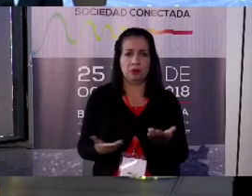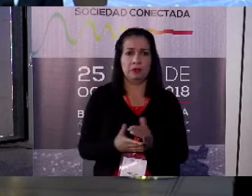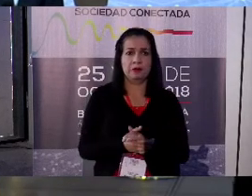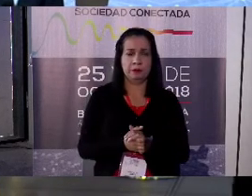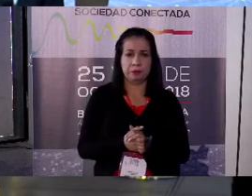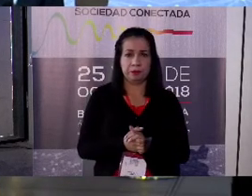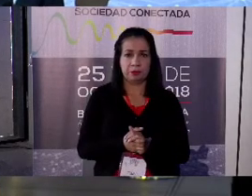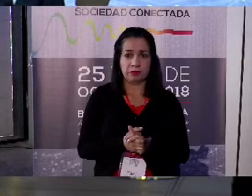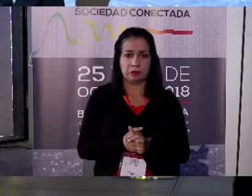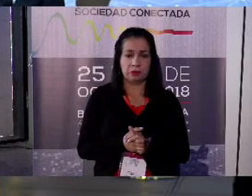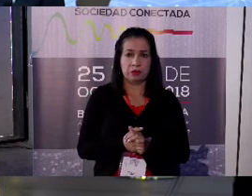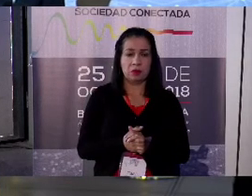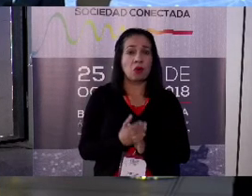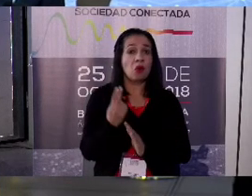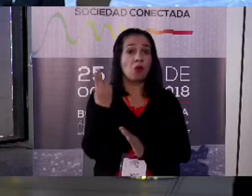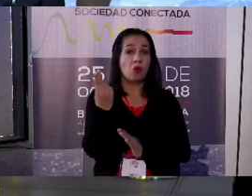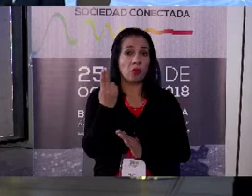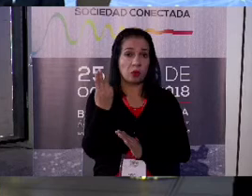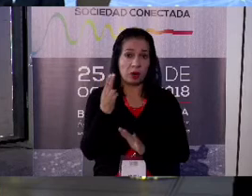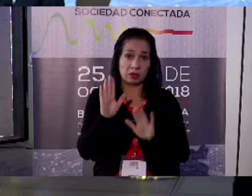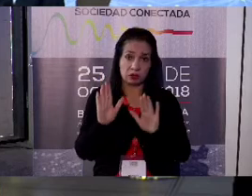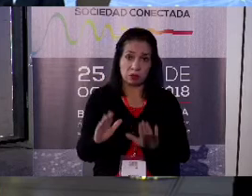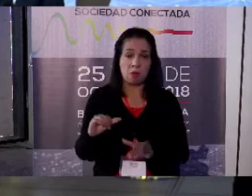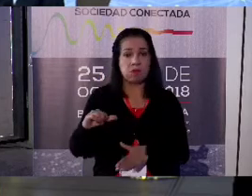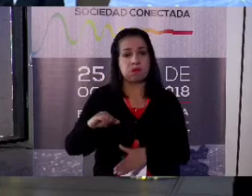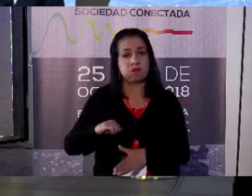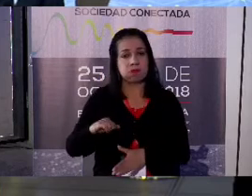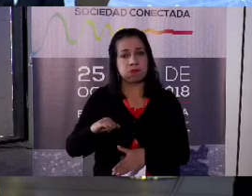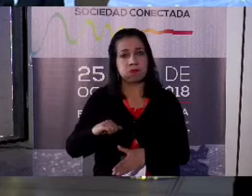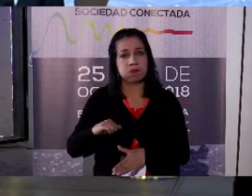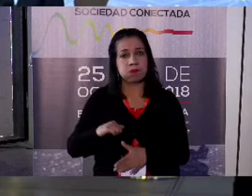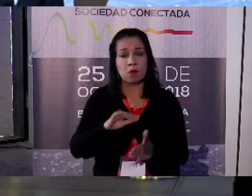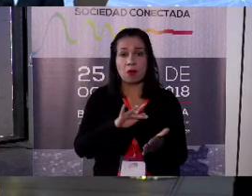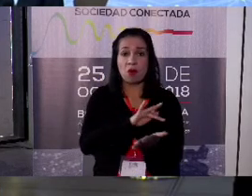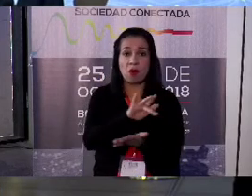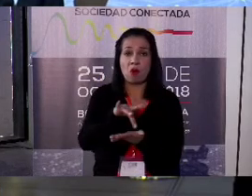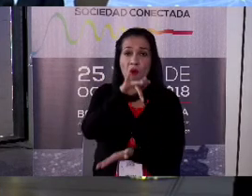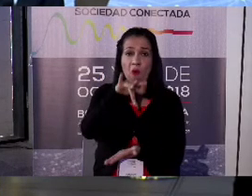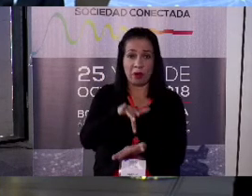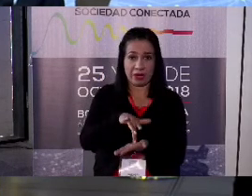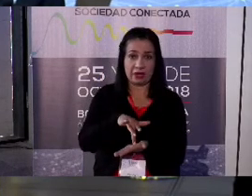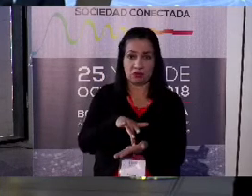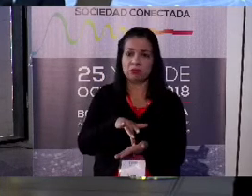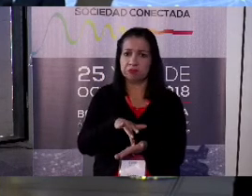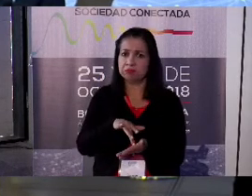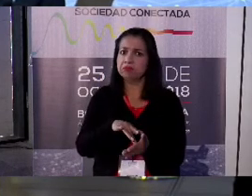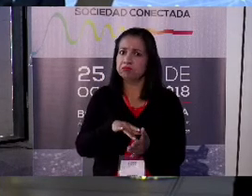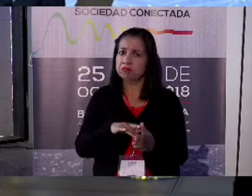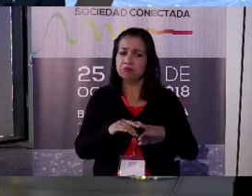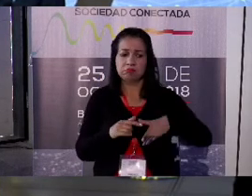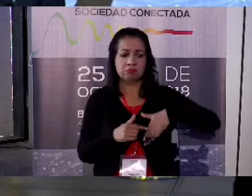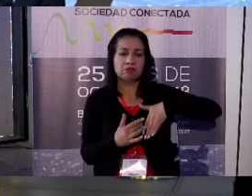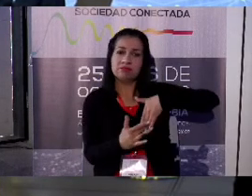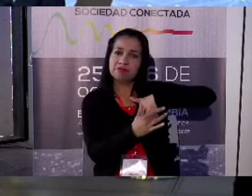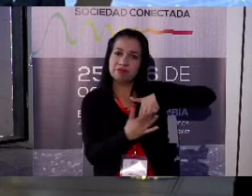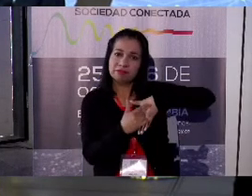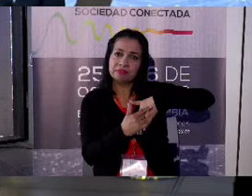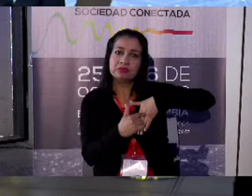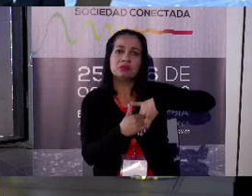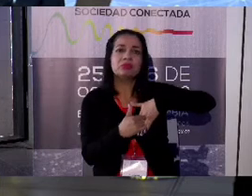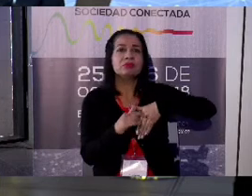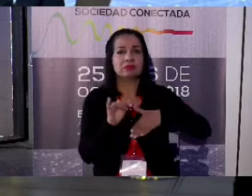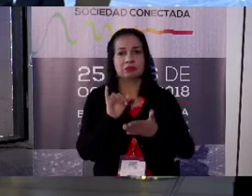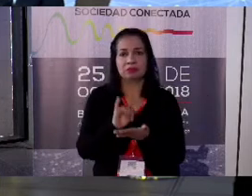ciertamente Uruguay tiene una ubicación interesante diríamos en los índices